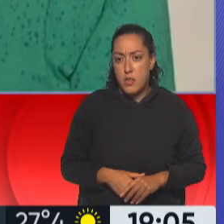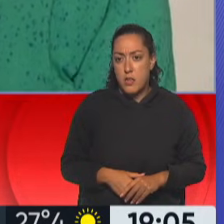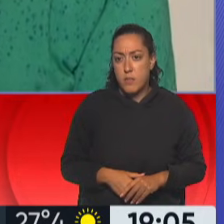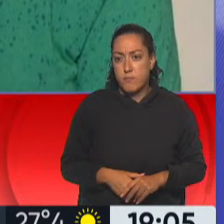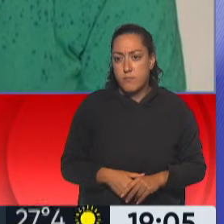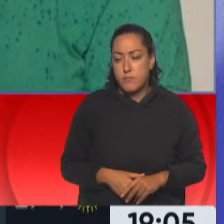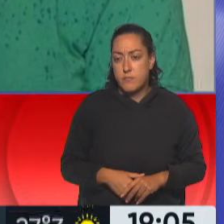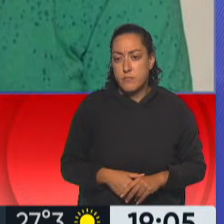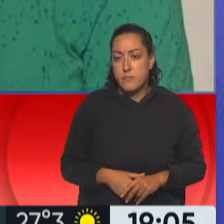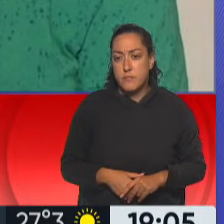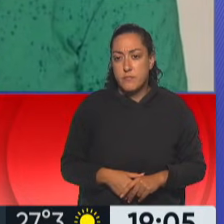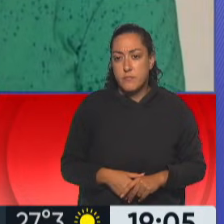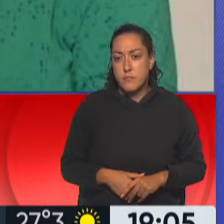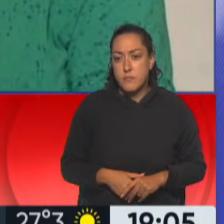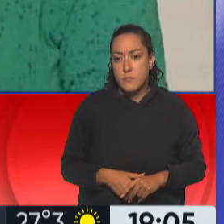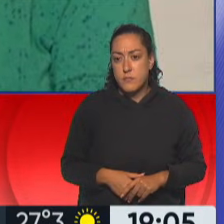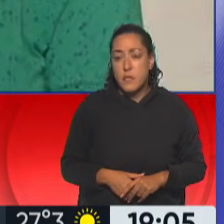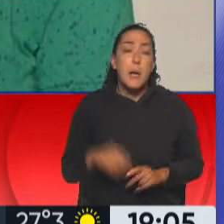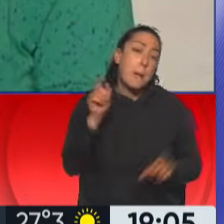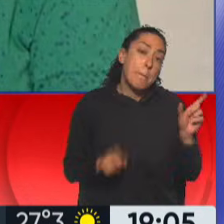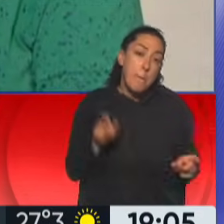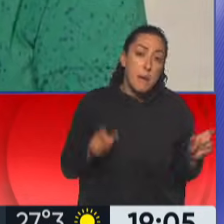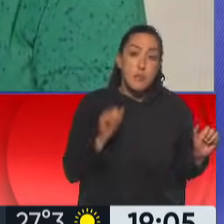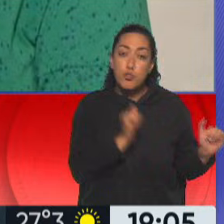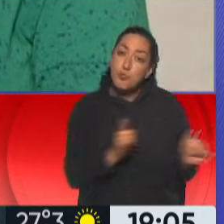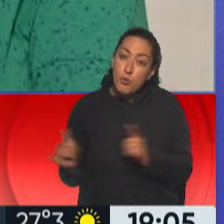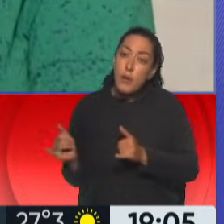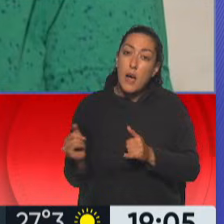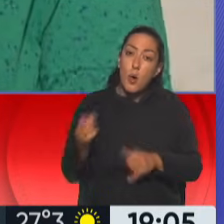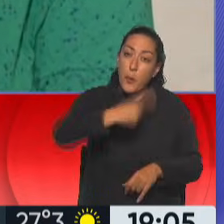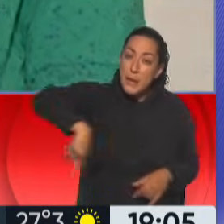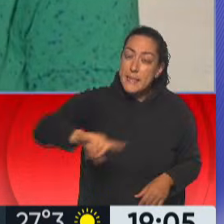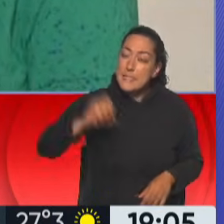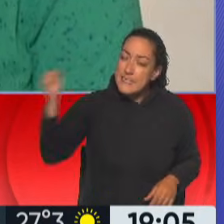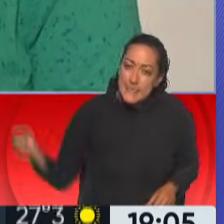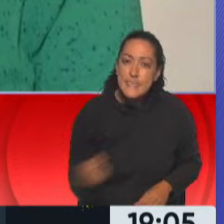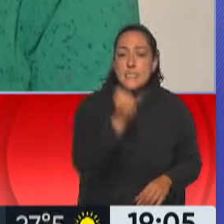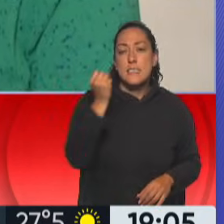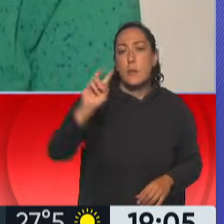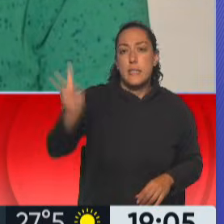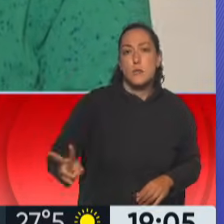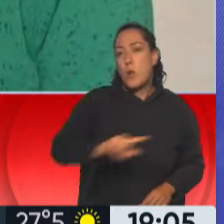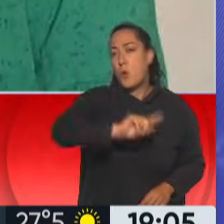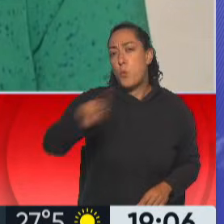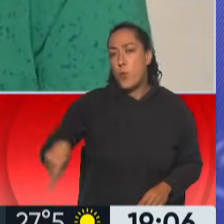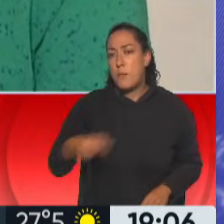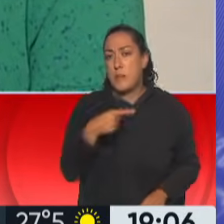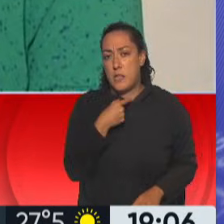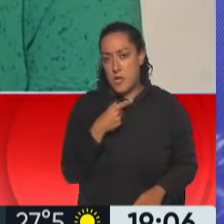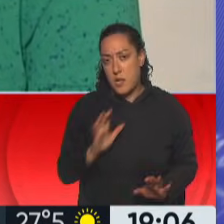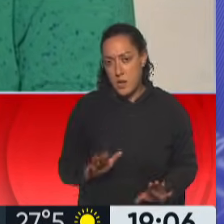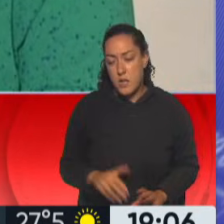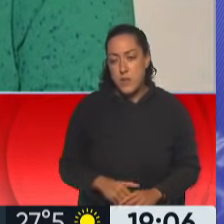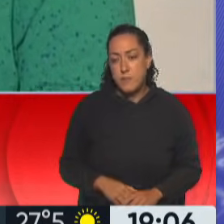No, mira, muchos jóvenes, ese es su mayor anhelo, poder regresar